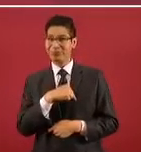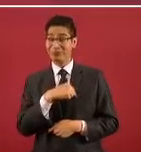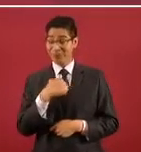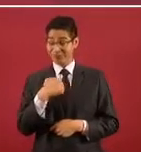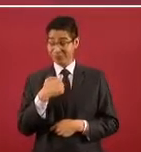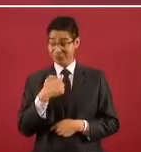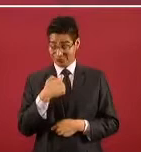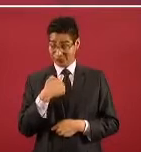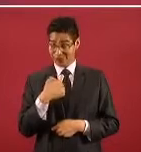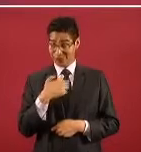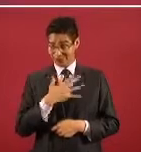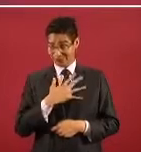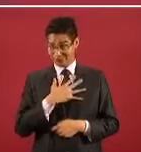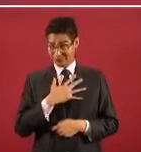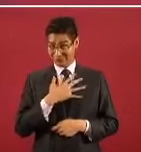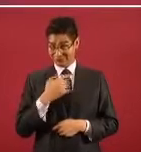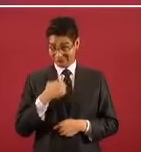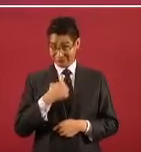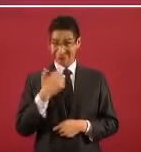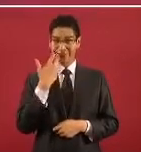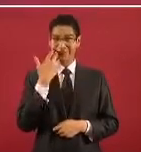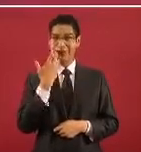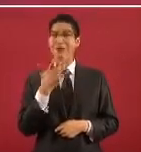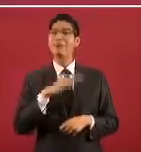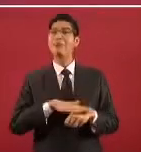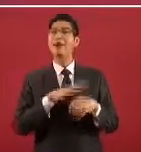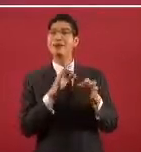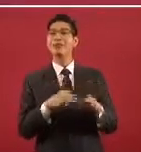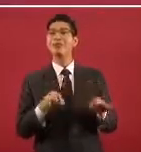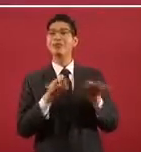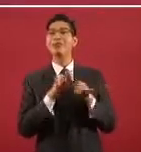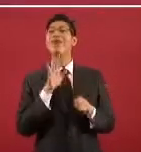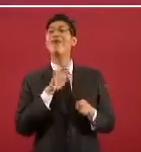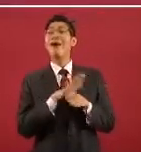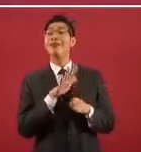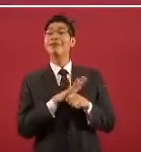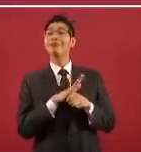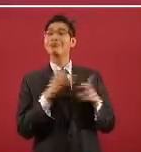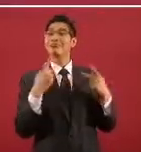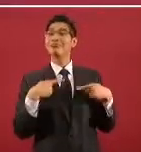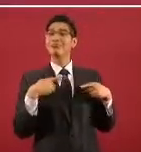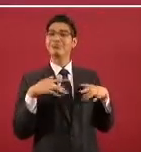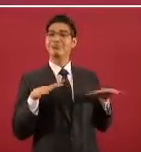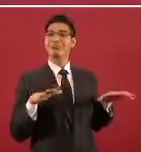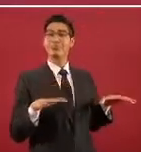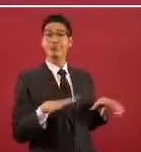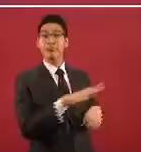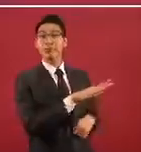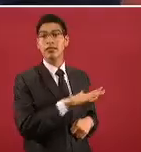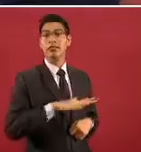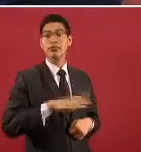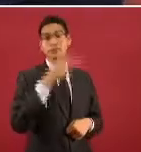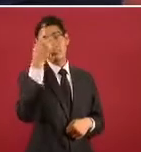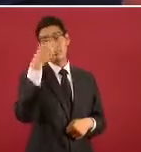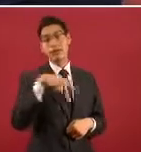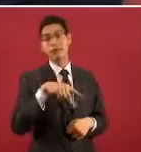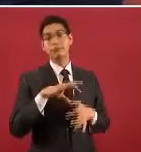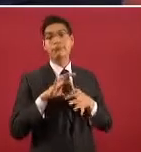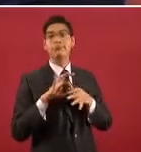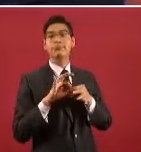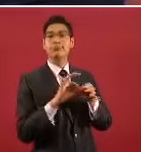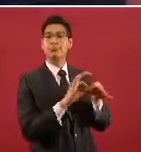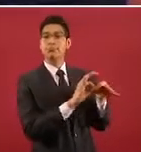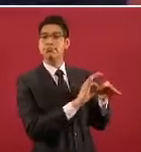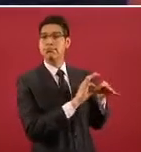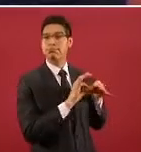pienso que lo más importante es la unidad del pueblo, que antes no